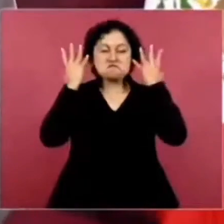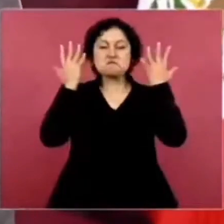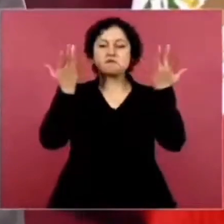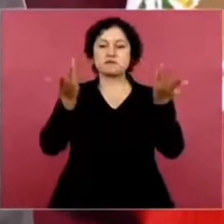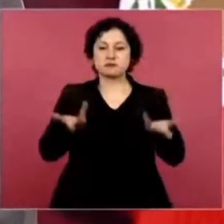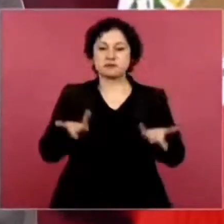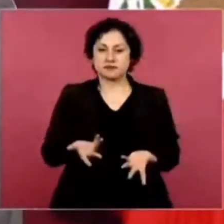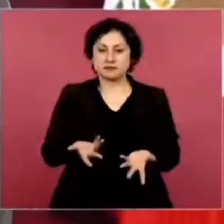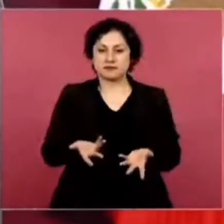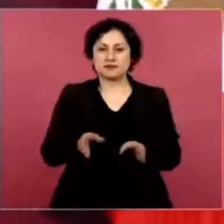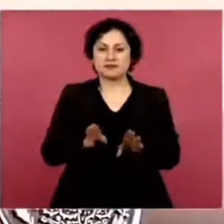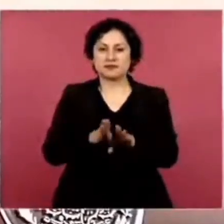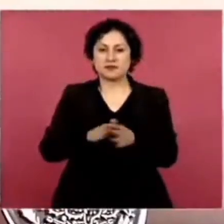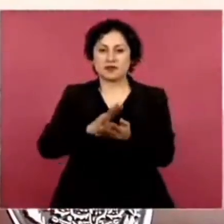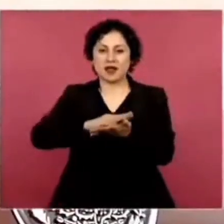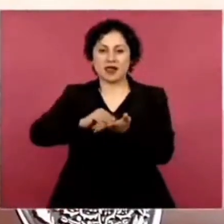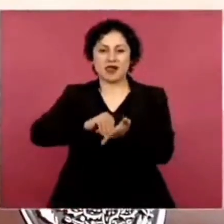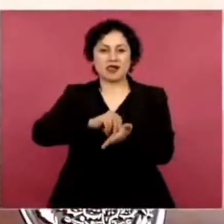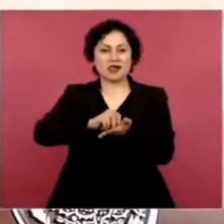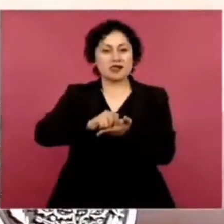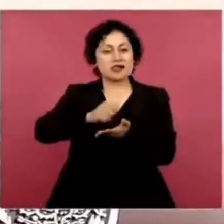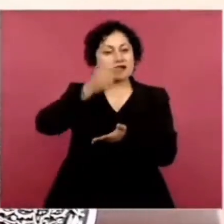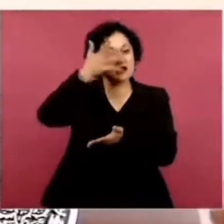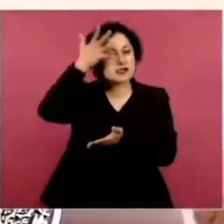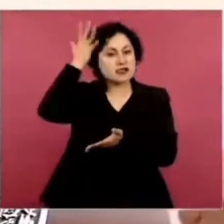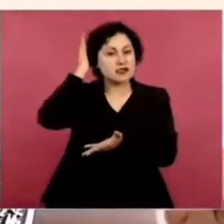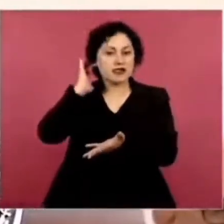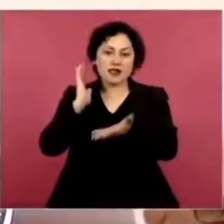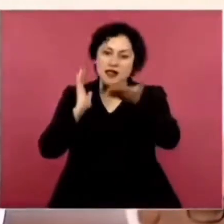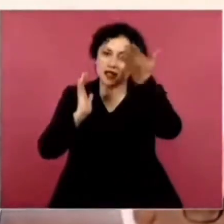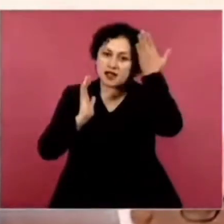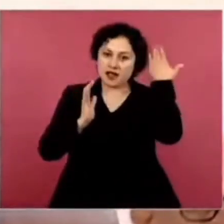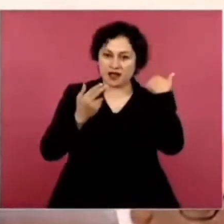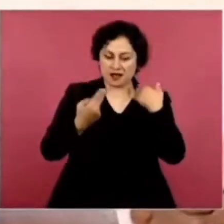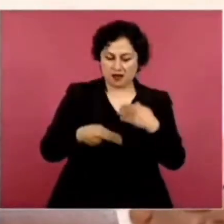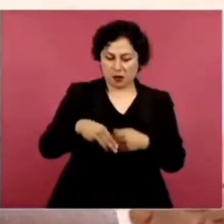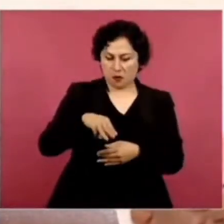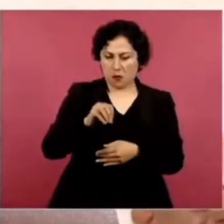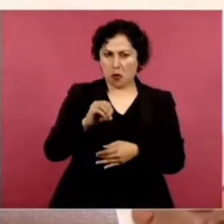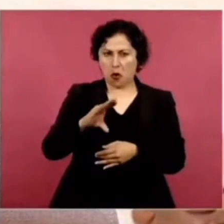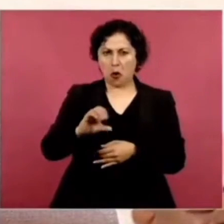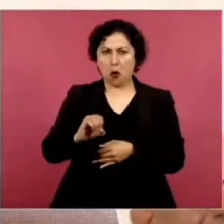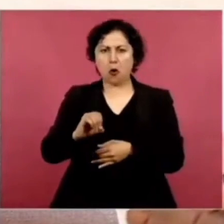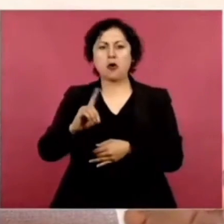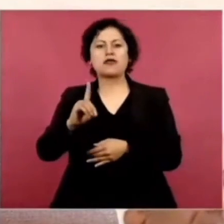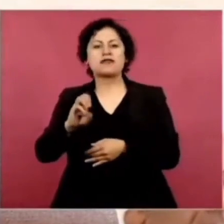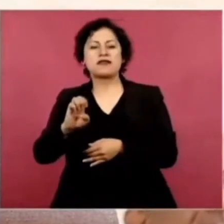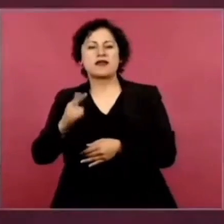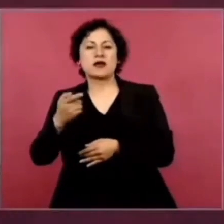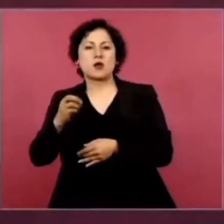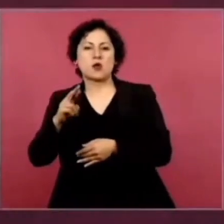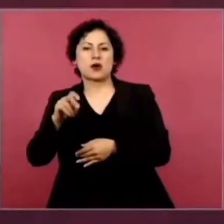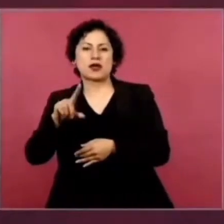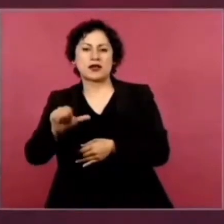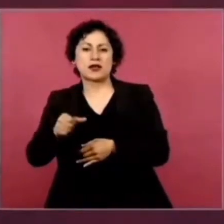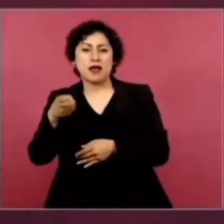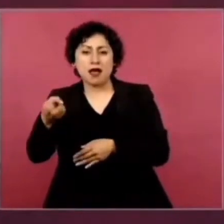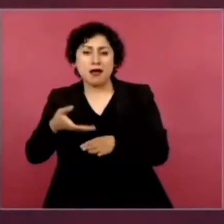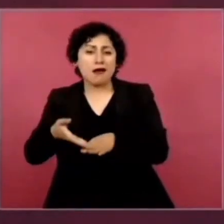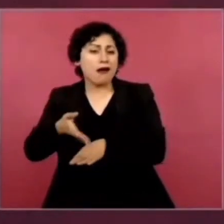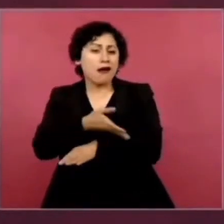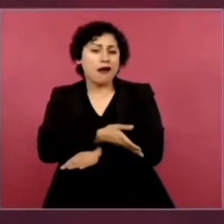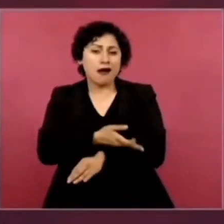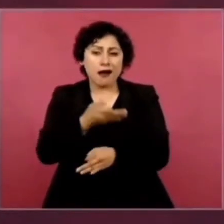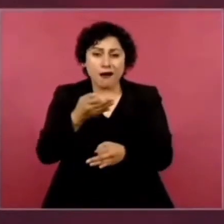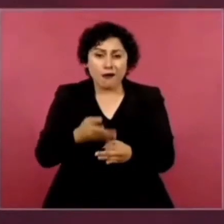con moco de gorila. Ya no funciona eso. Y la risa, ¿se acuerdan